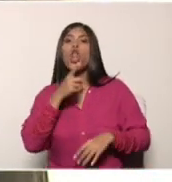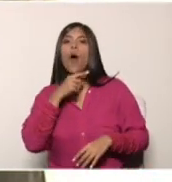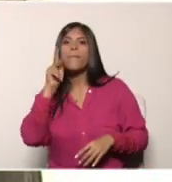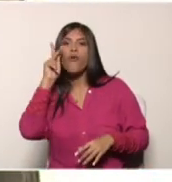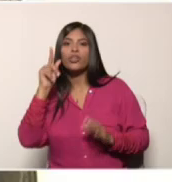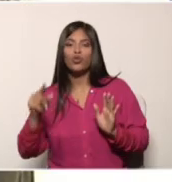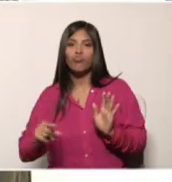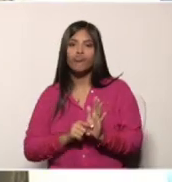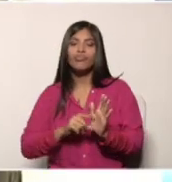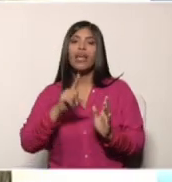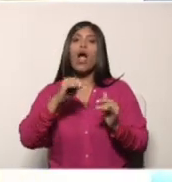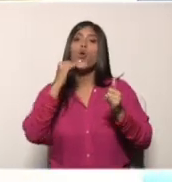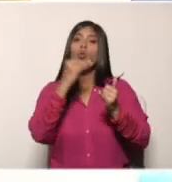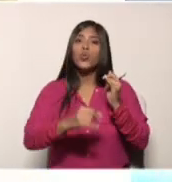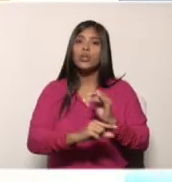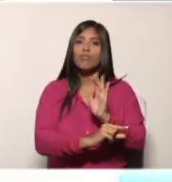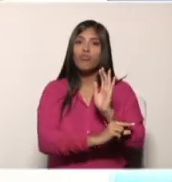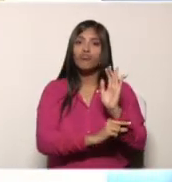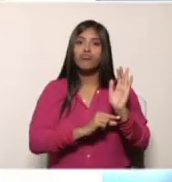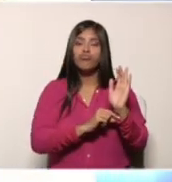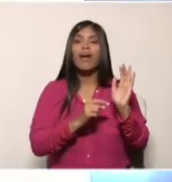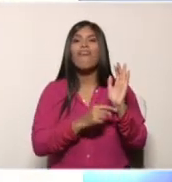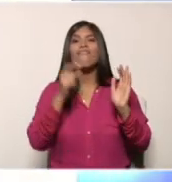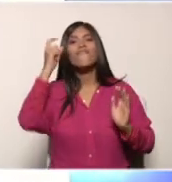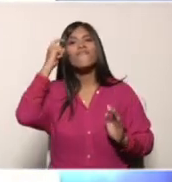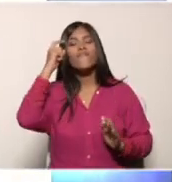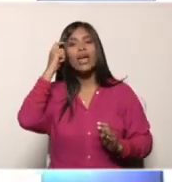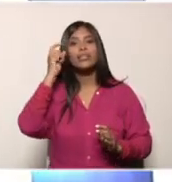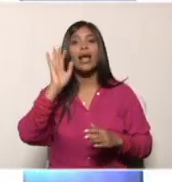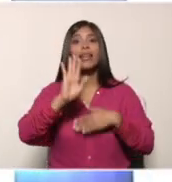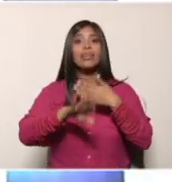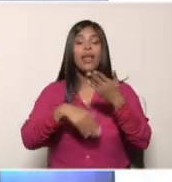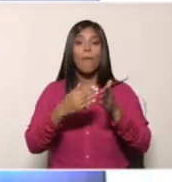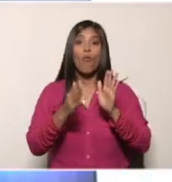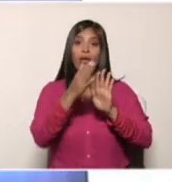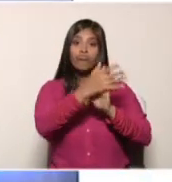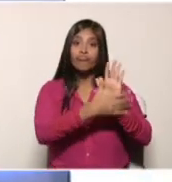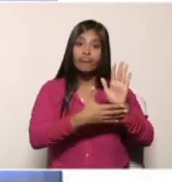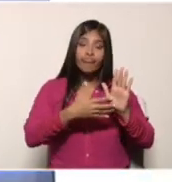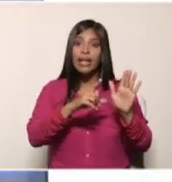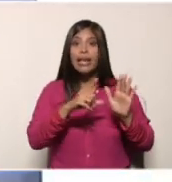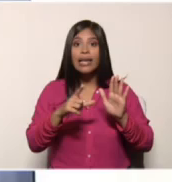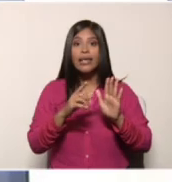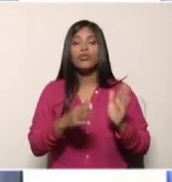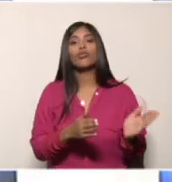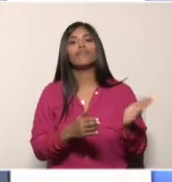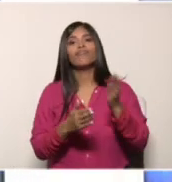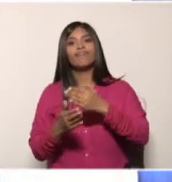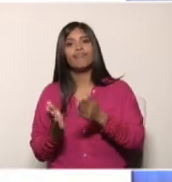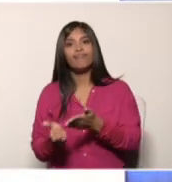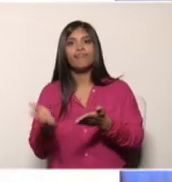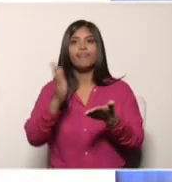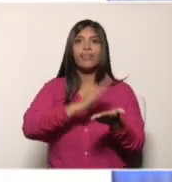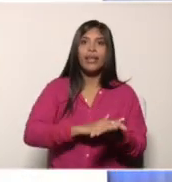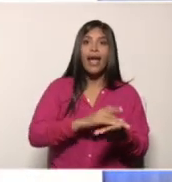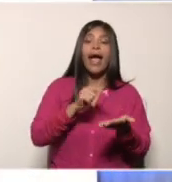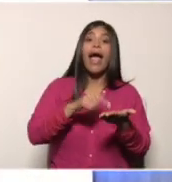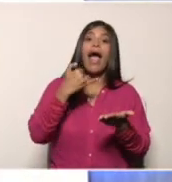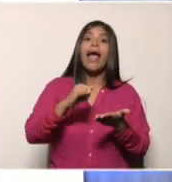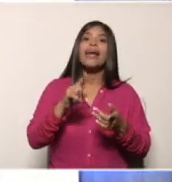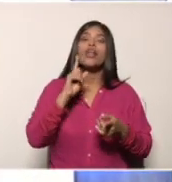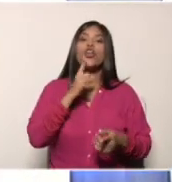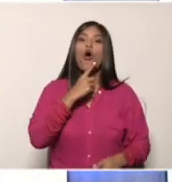de entrega, ¿okay?, de ese trabajo. Luego de la portada tenemos lo que es el índice. El índice es el